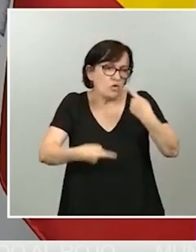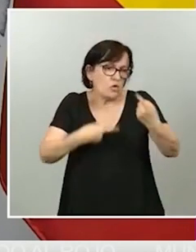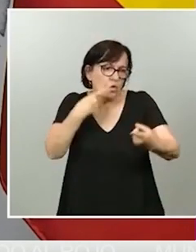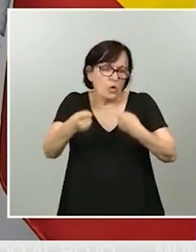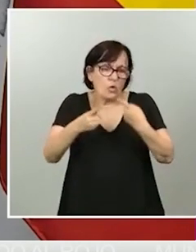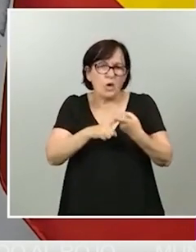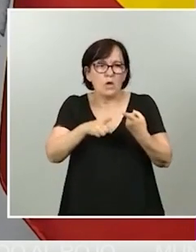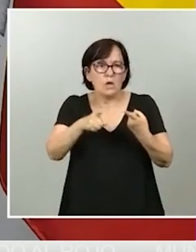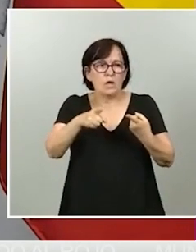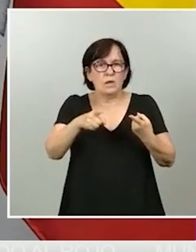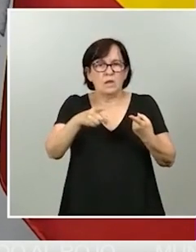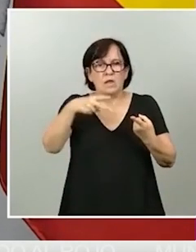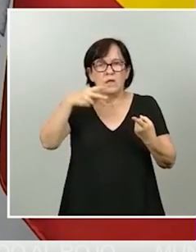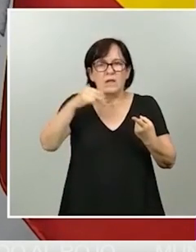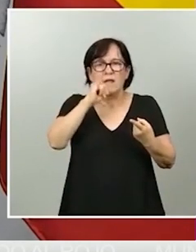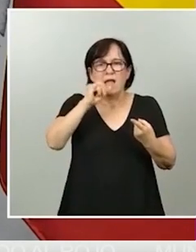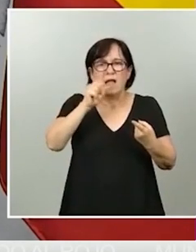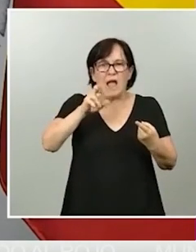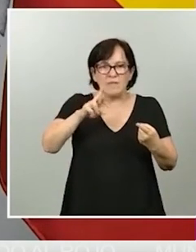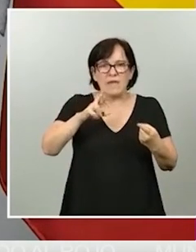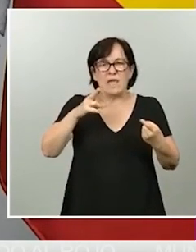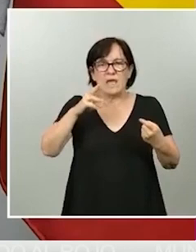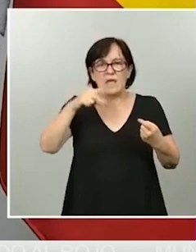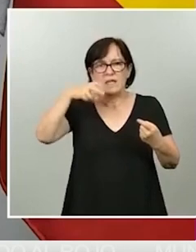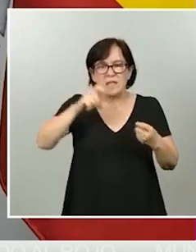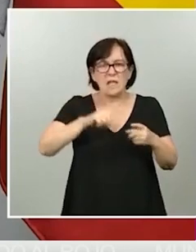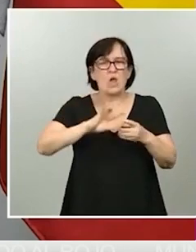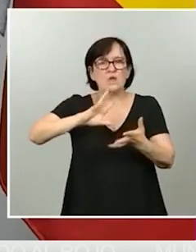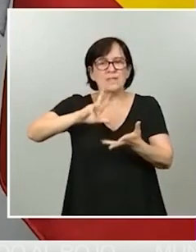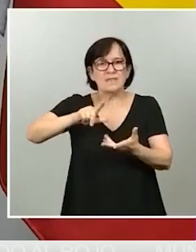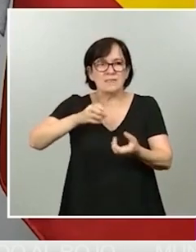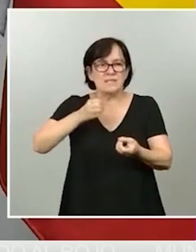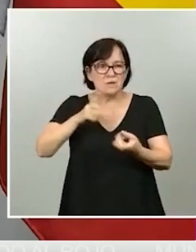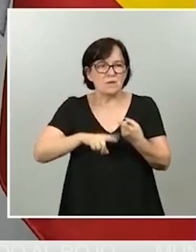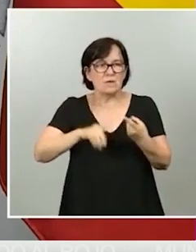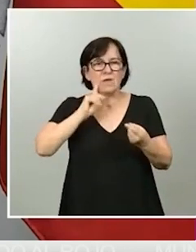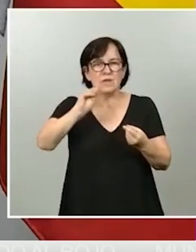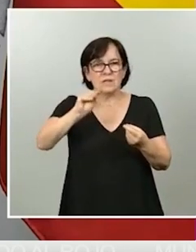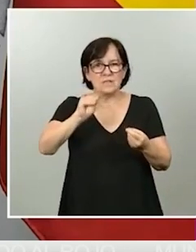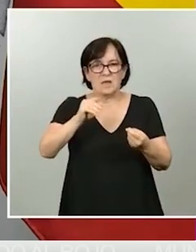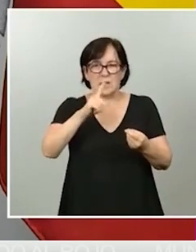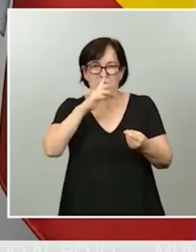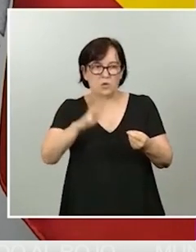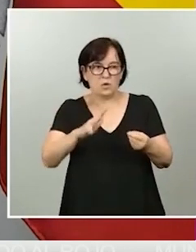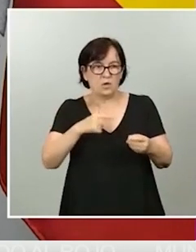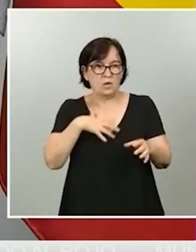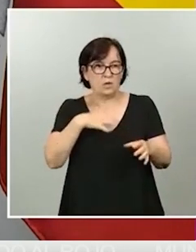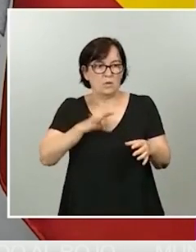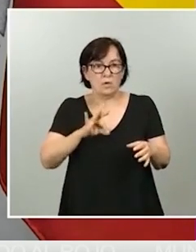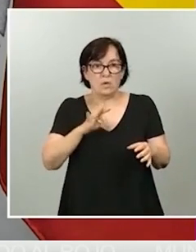peor de lo peor, decía él. Pero claro, ahora se ha encontrado en una situación